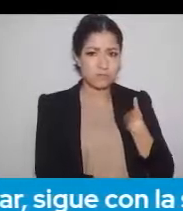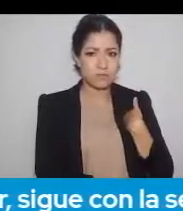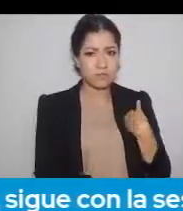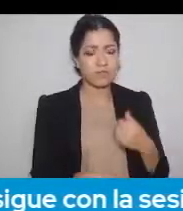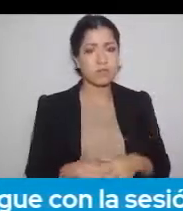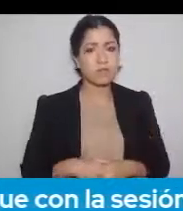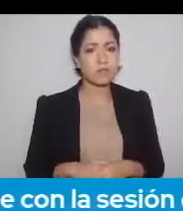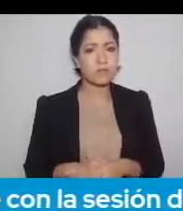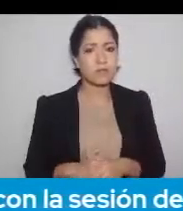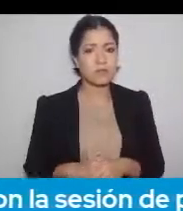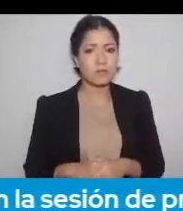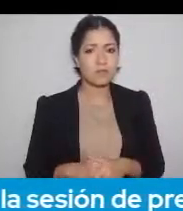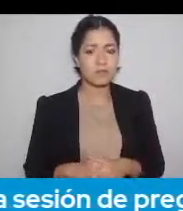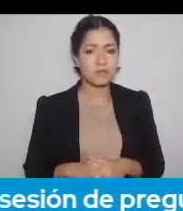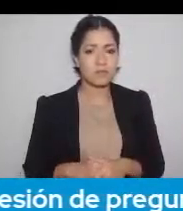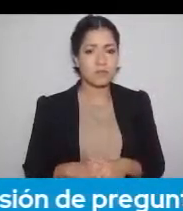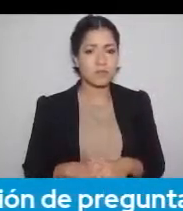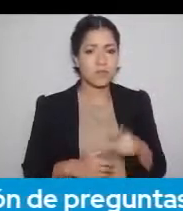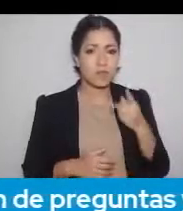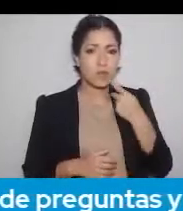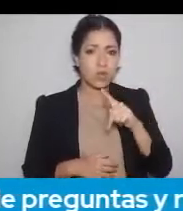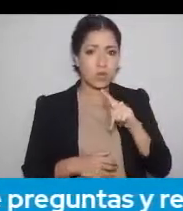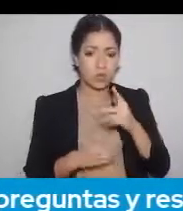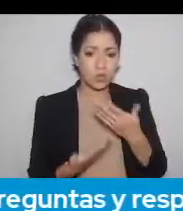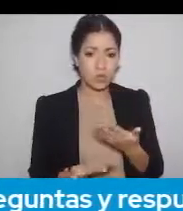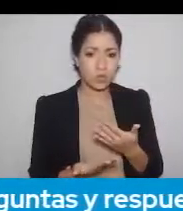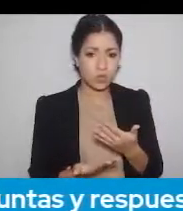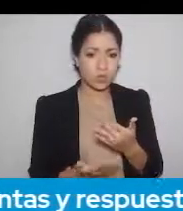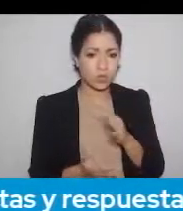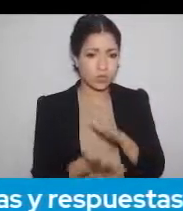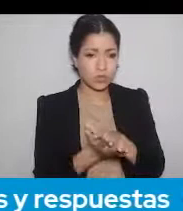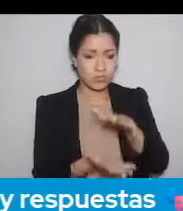Tus tablas de medición. Ahí vive en Marte, Kepler.